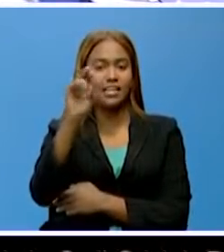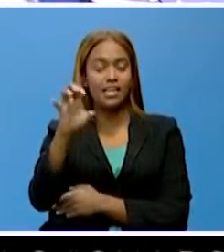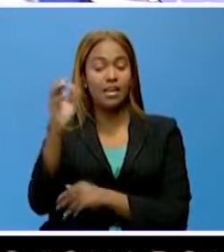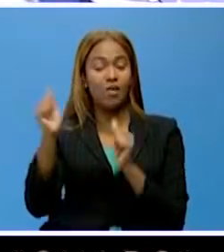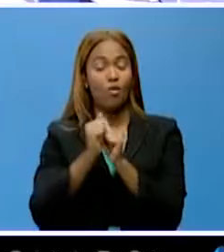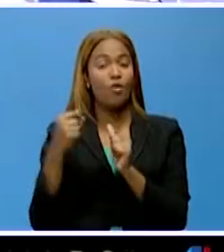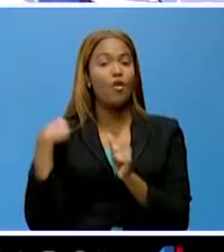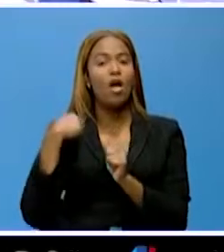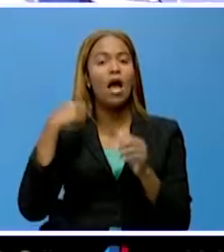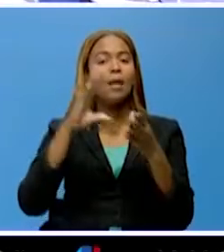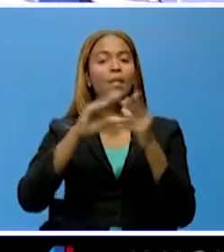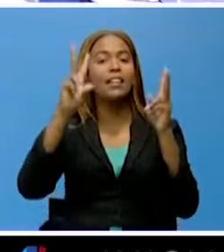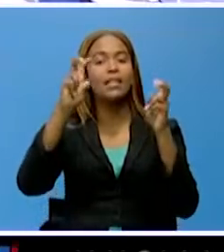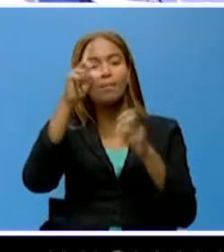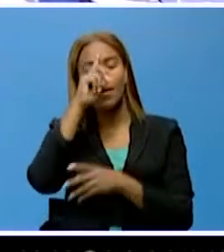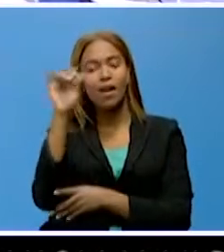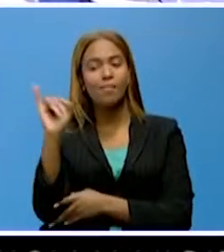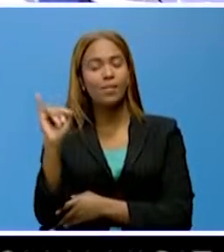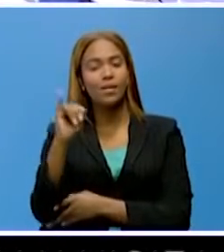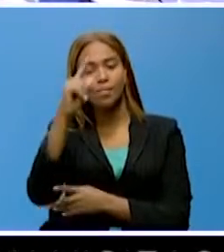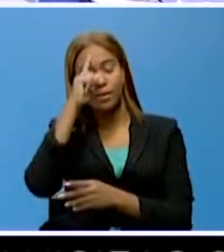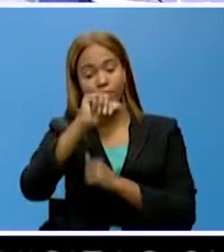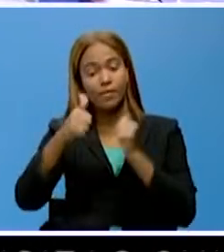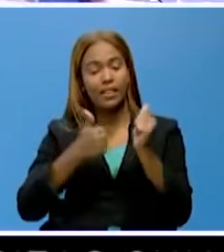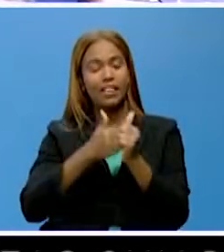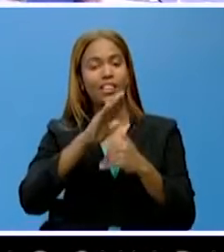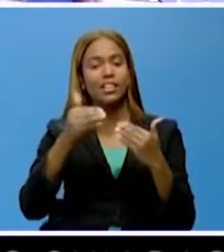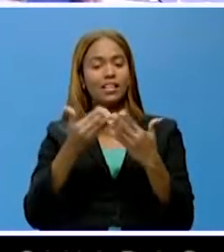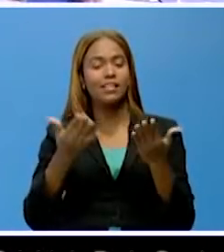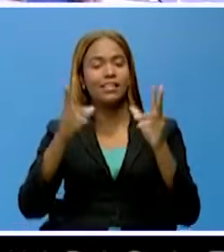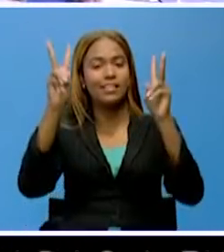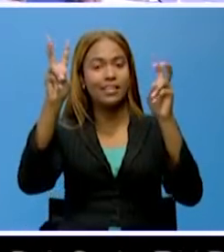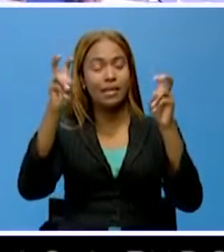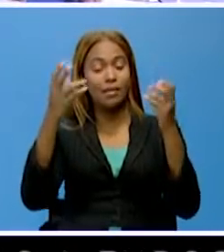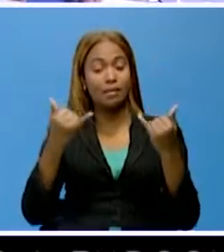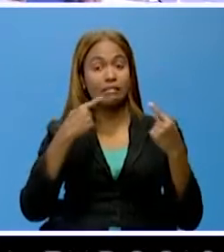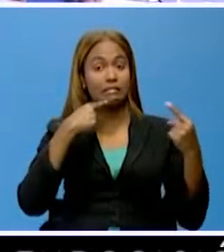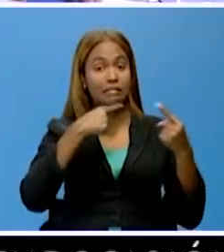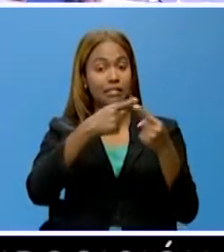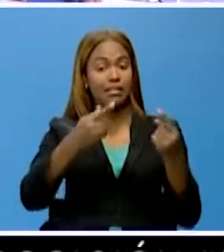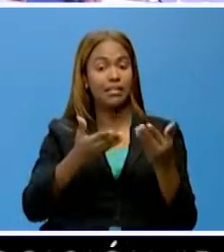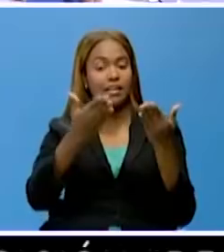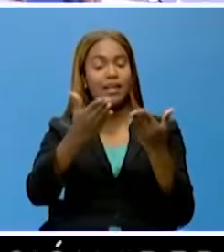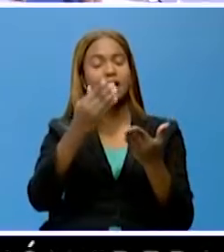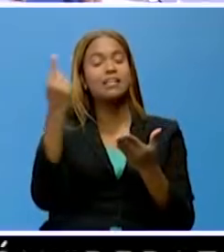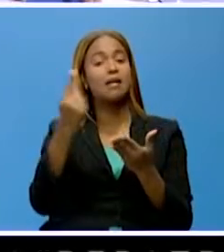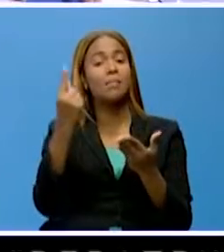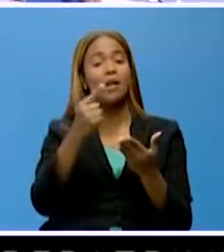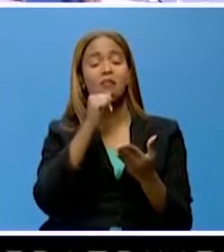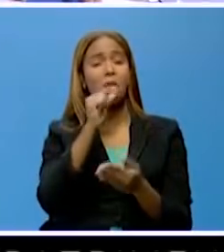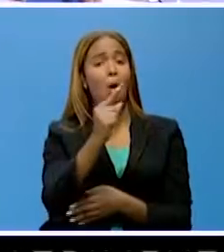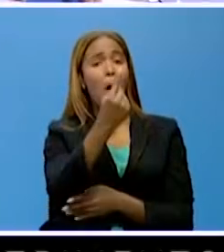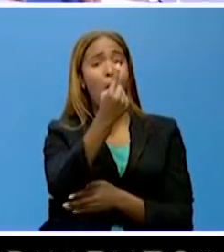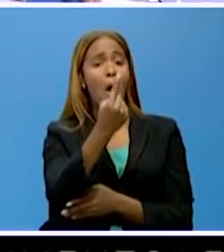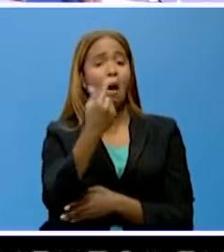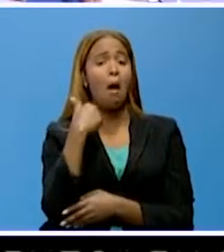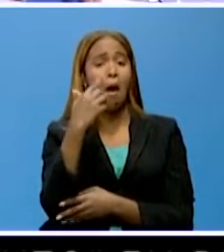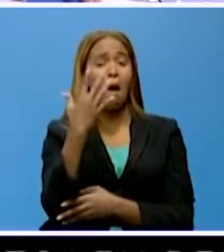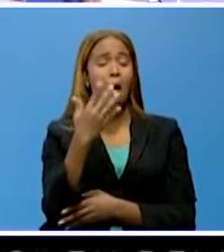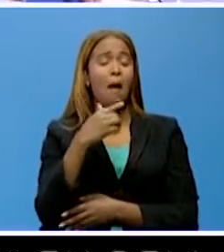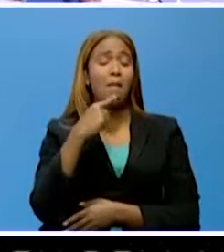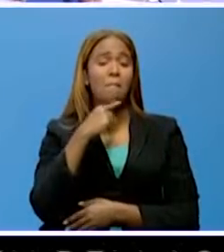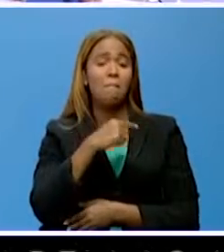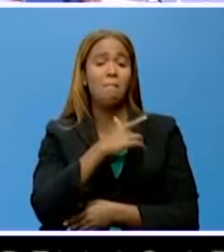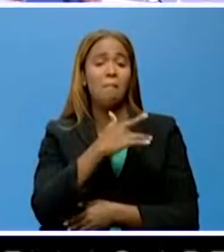aquí. Abordando temas de migración como parte de todo este esquema en el que la noticia no simplemente tiene que ser aburrida. Por